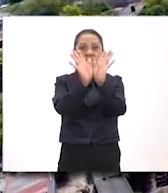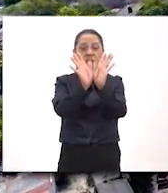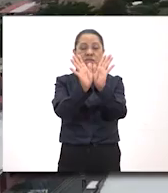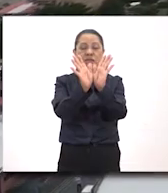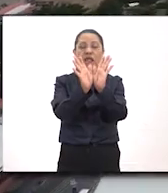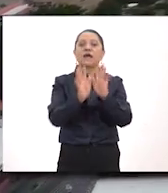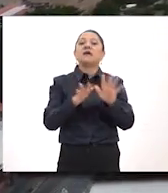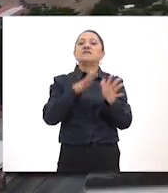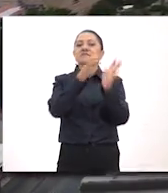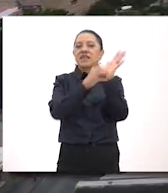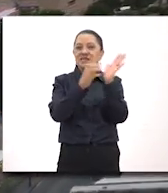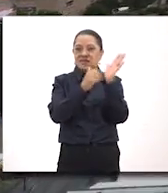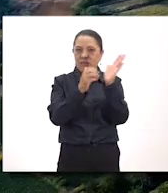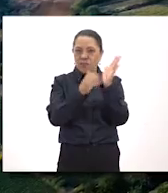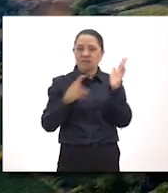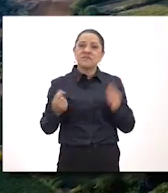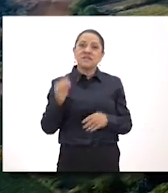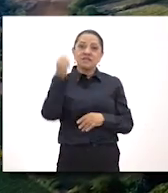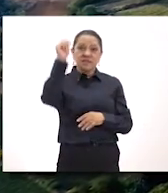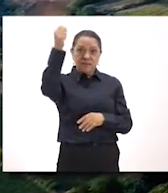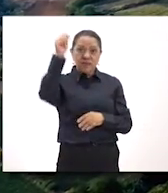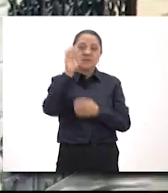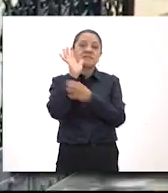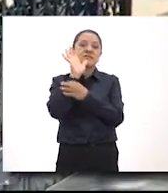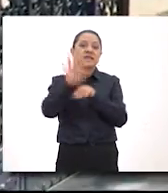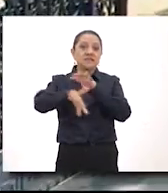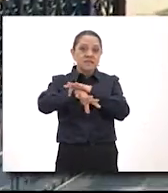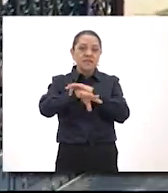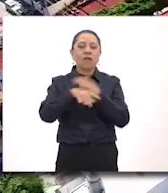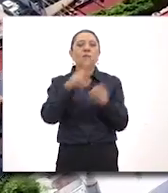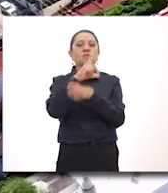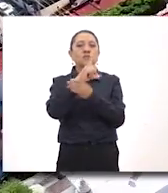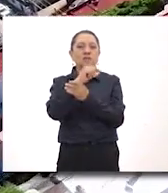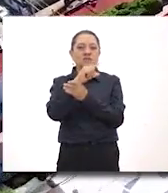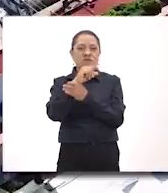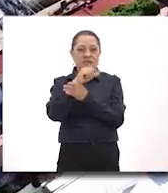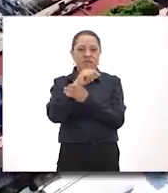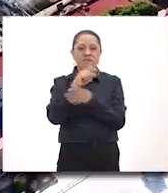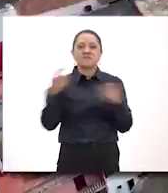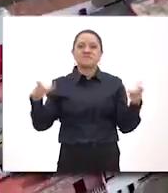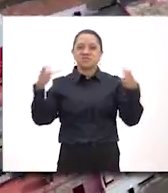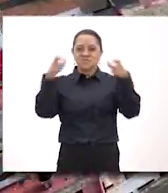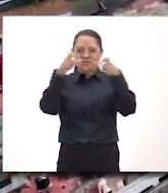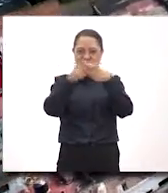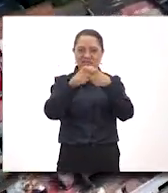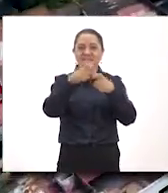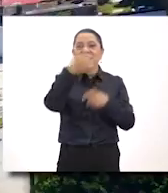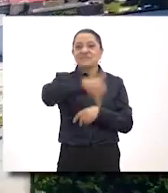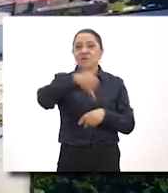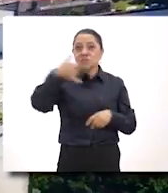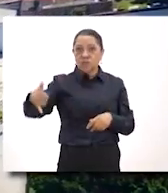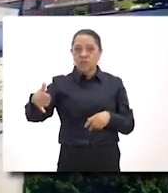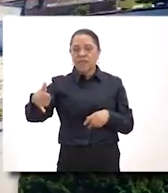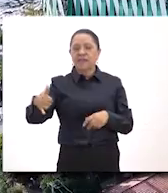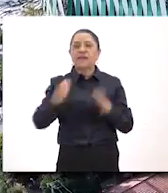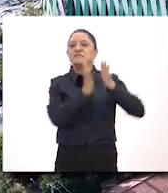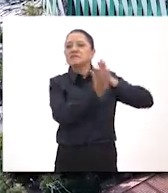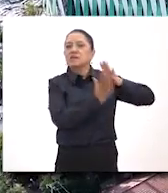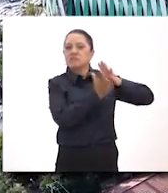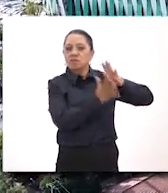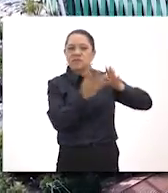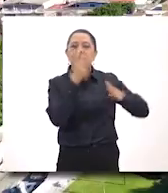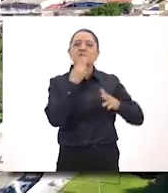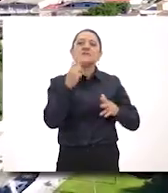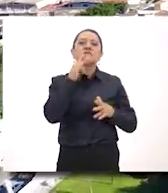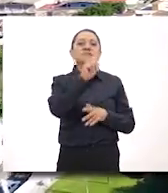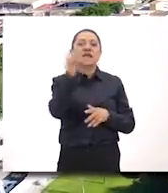Tlaltizapán, Tlaquiltenango, Tlayacapan, Totolapan, Xochitepec, Yautepec, Yecapixtla,